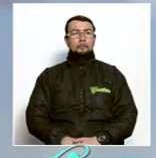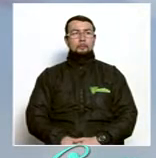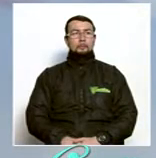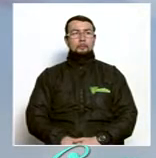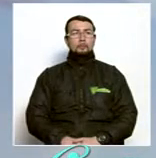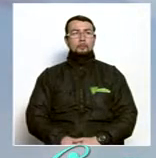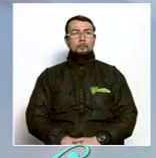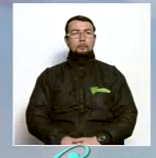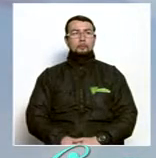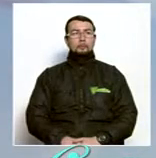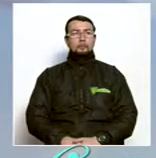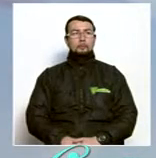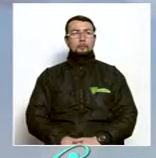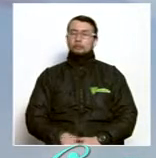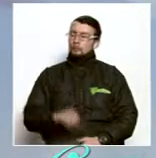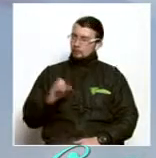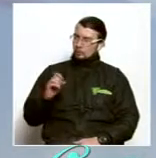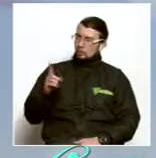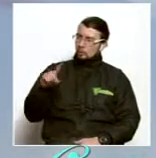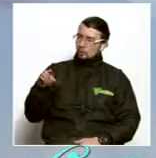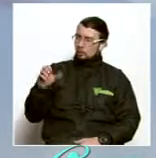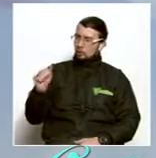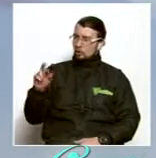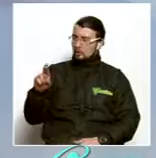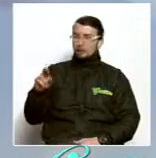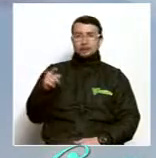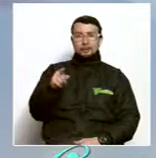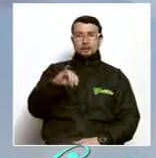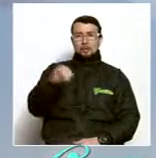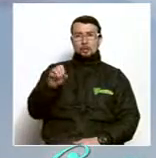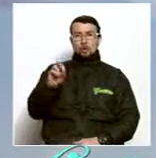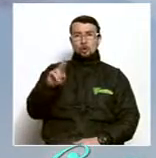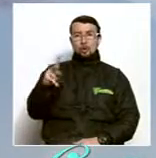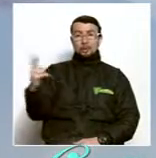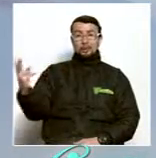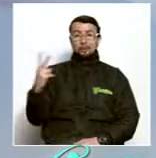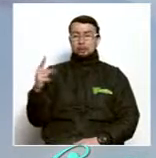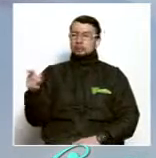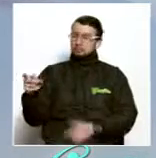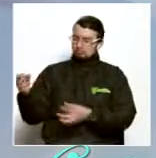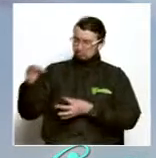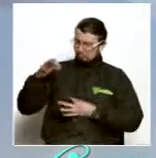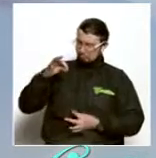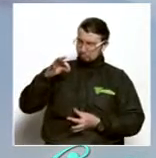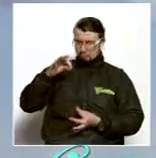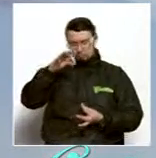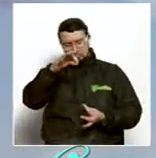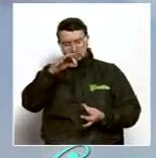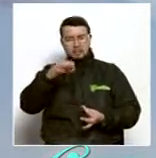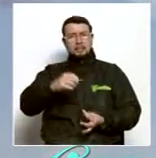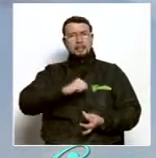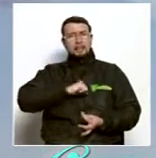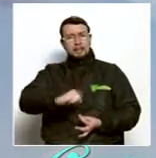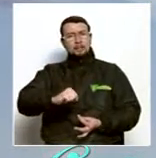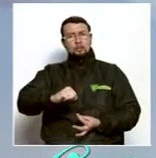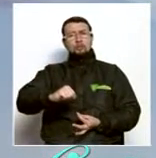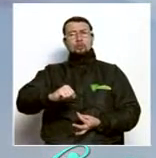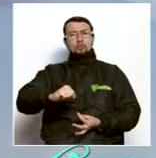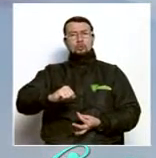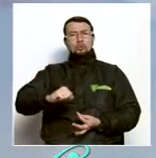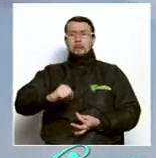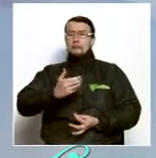Me entregaban Oscar y Jorge este volante, los derechos de la